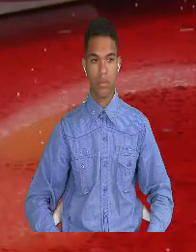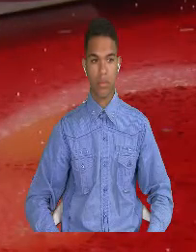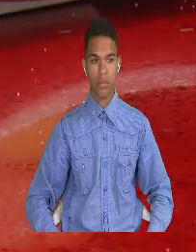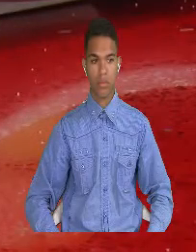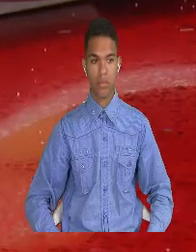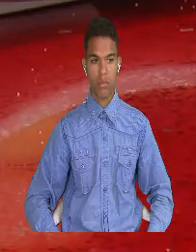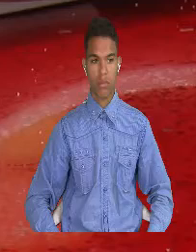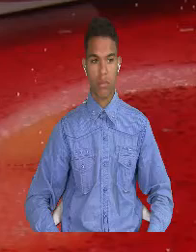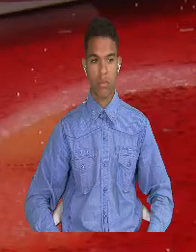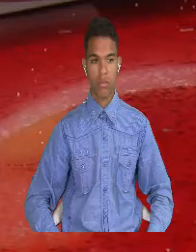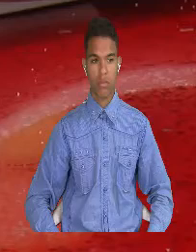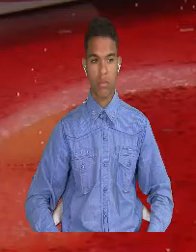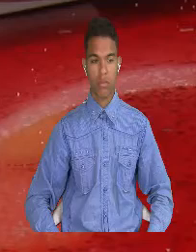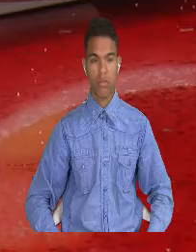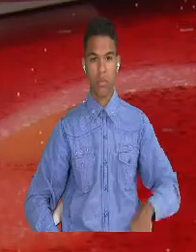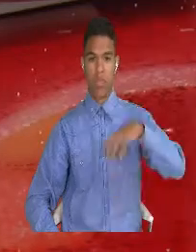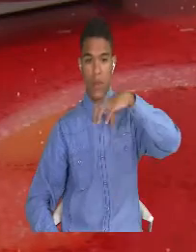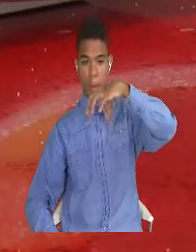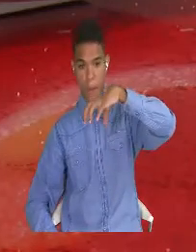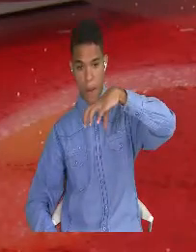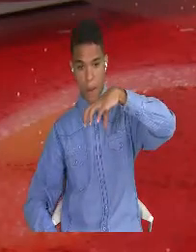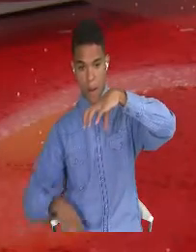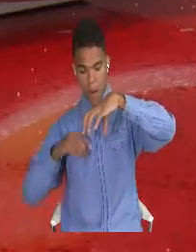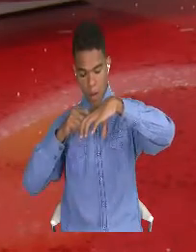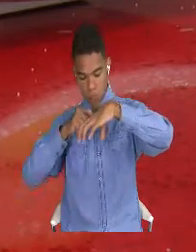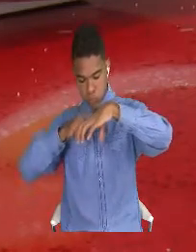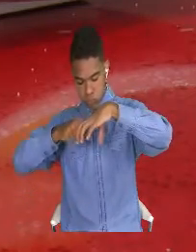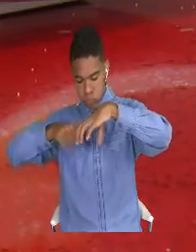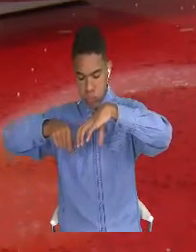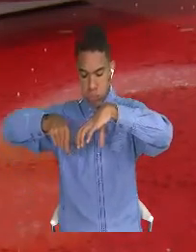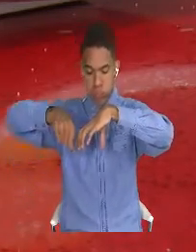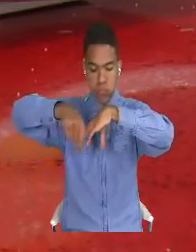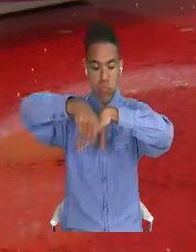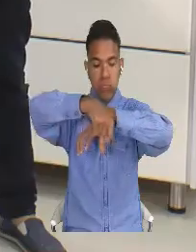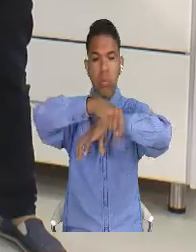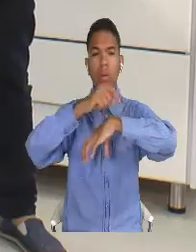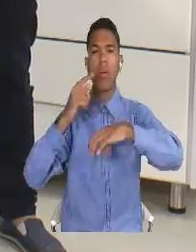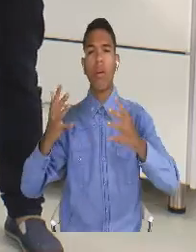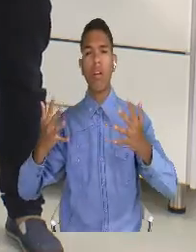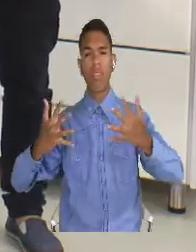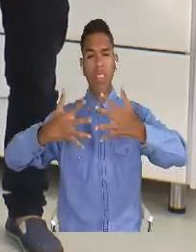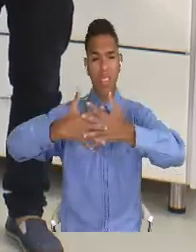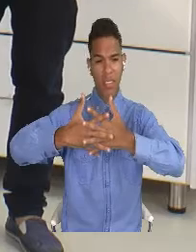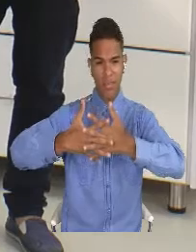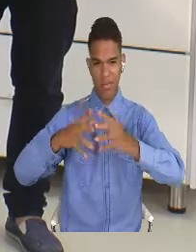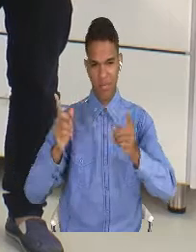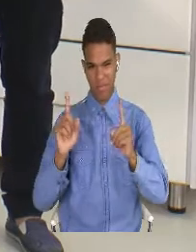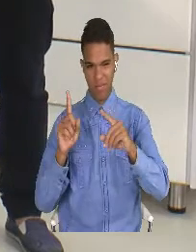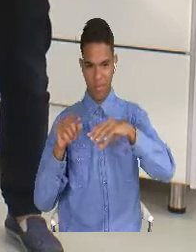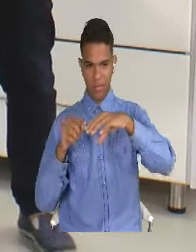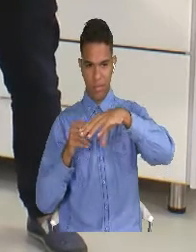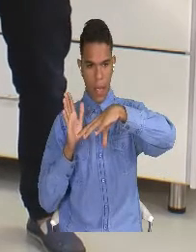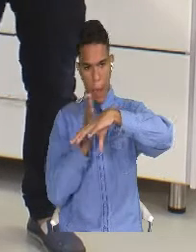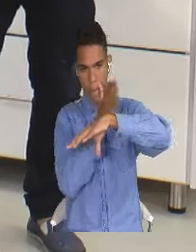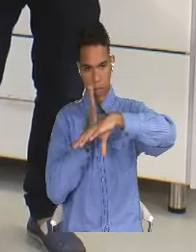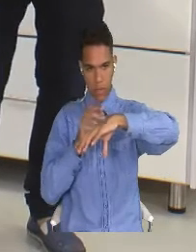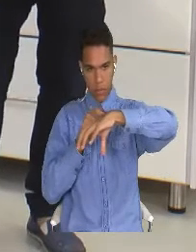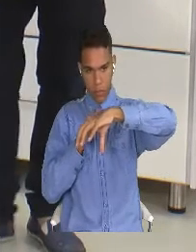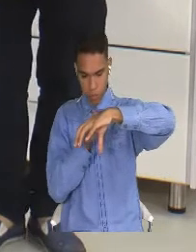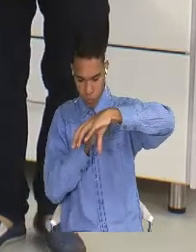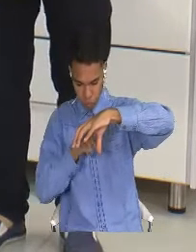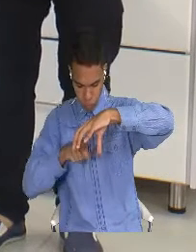hay muchas personas que no les gusta mezclar salsas con la proteína. Entonces aquí es al